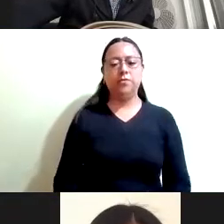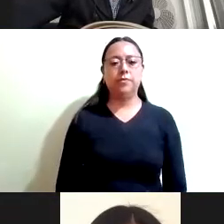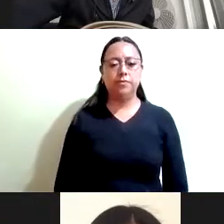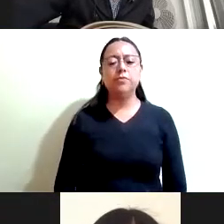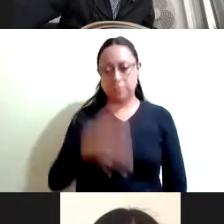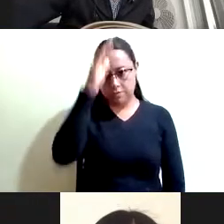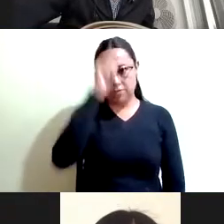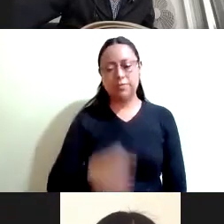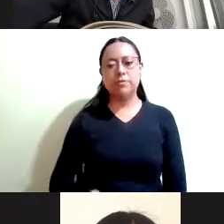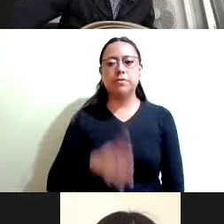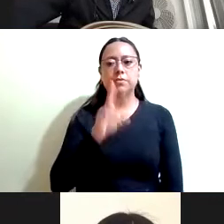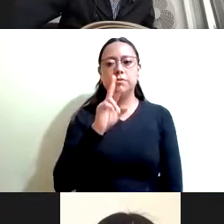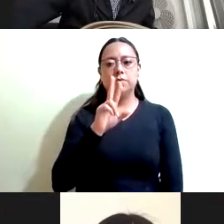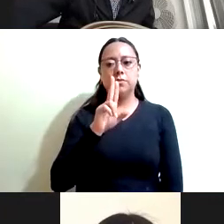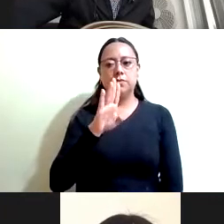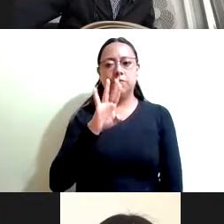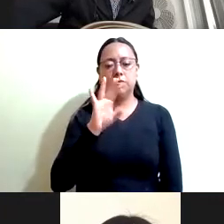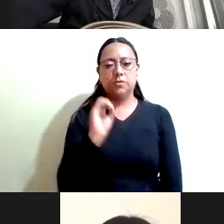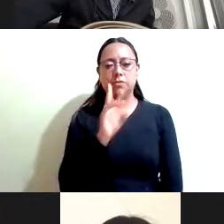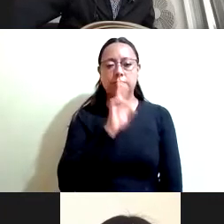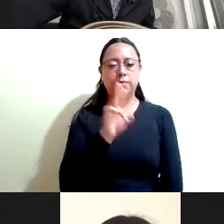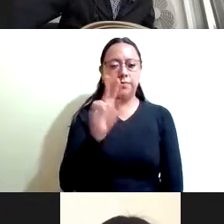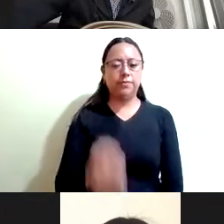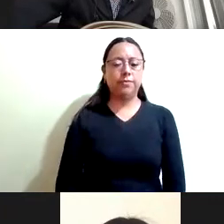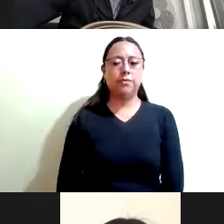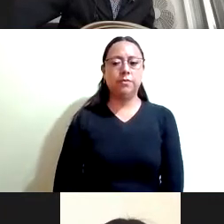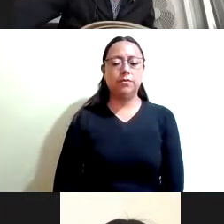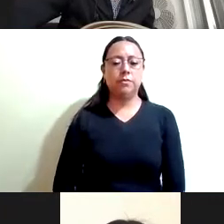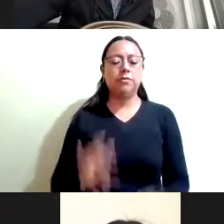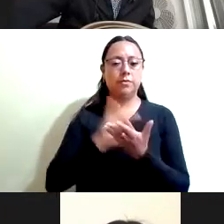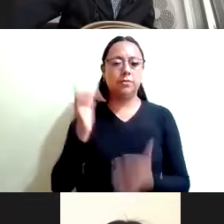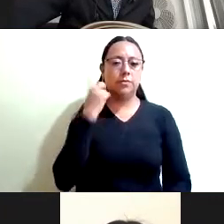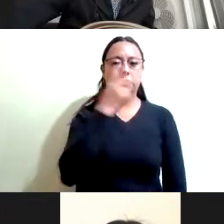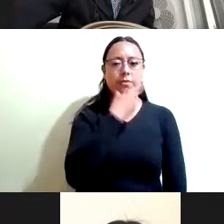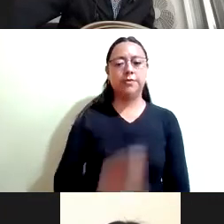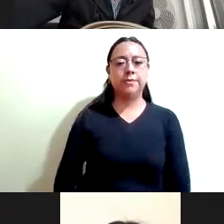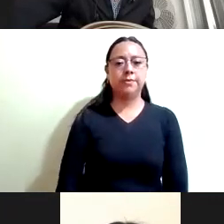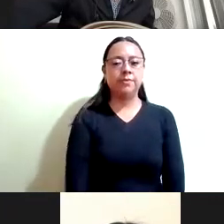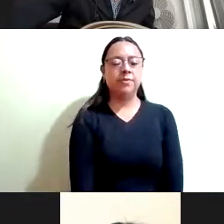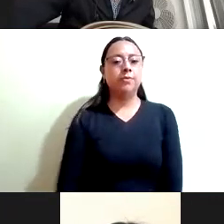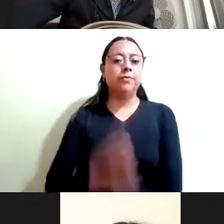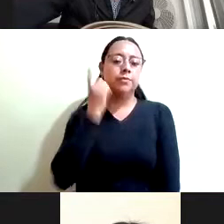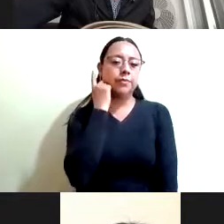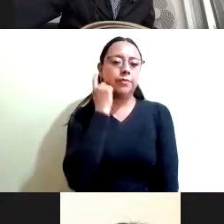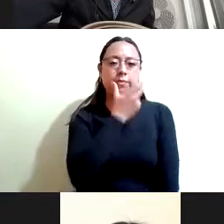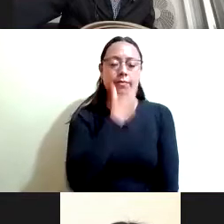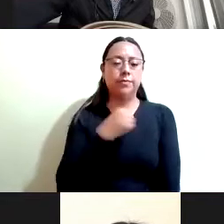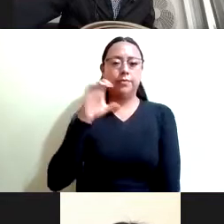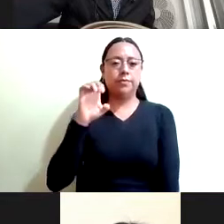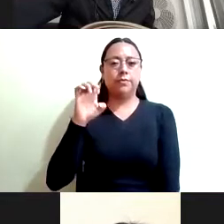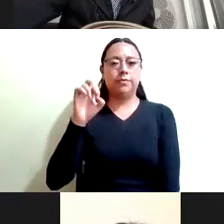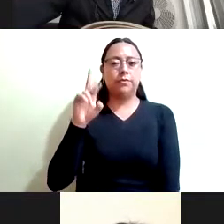acuerdo. Ricardo Rubio, en contra. Gracias, diputado. Diputado Ernesto Alarcón